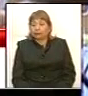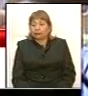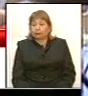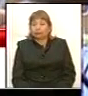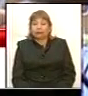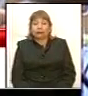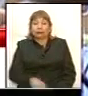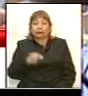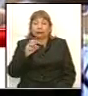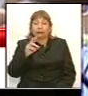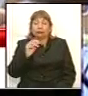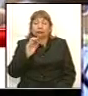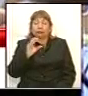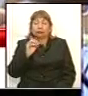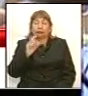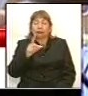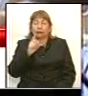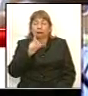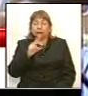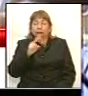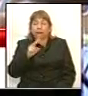del protocolo 1, 2 y 3.